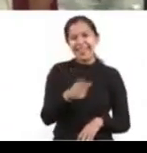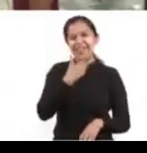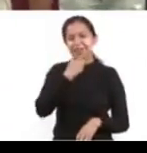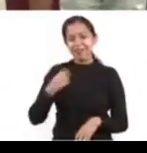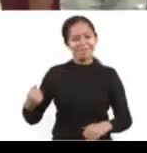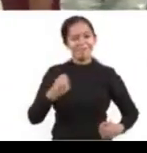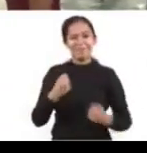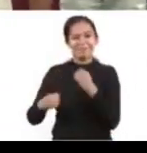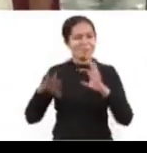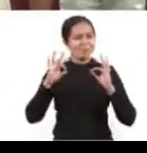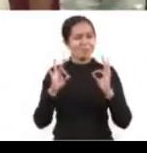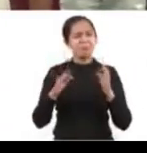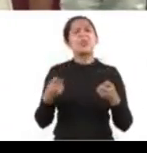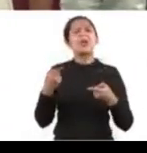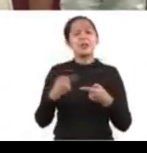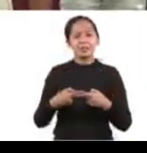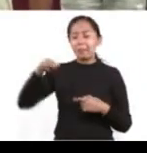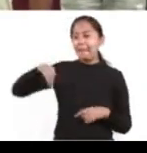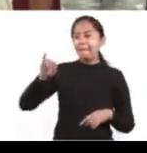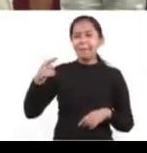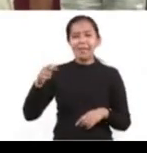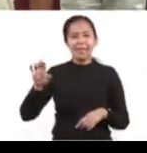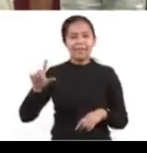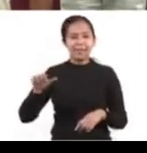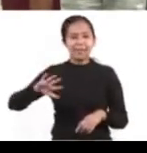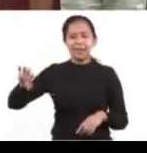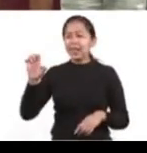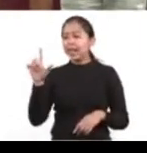Extraordinarias peleas. Me refiero a Miguel El